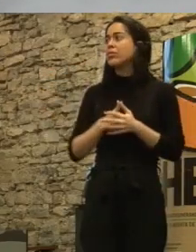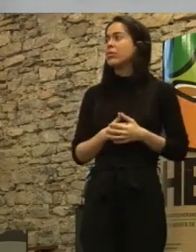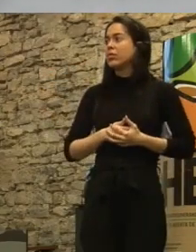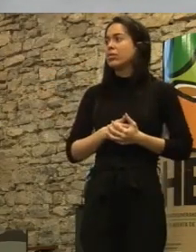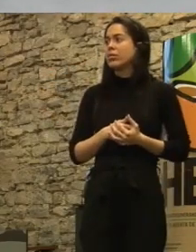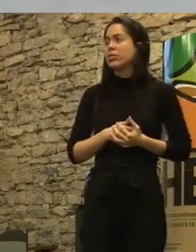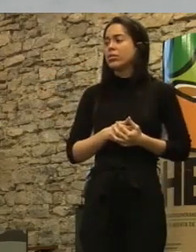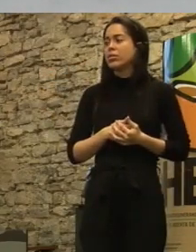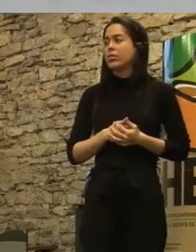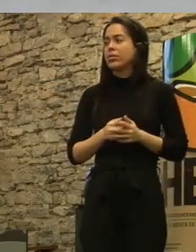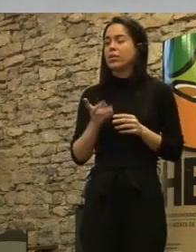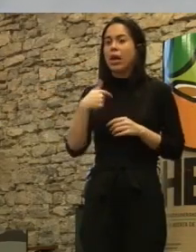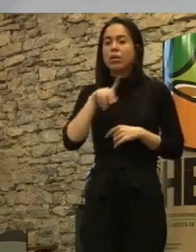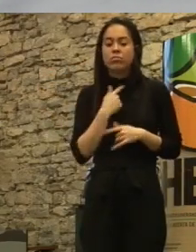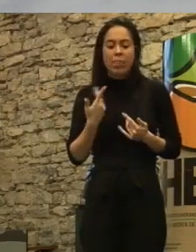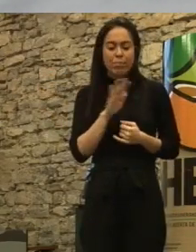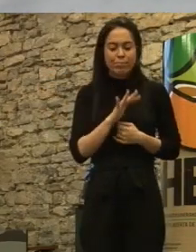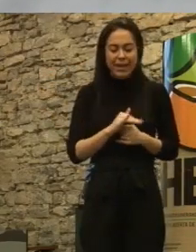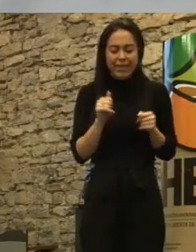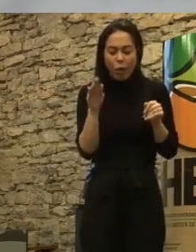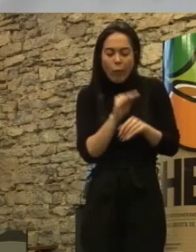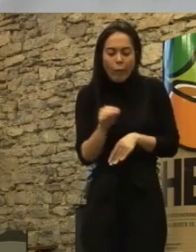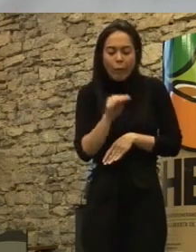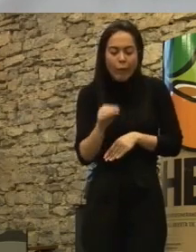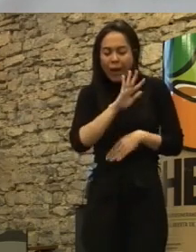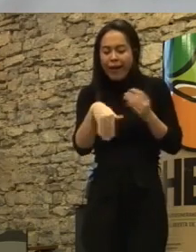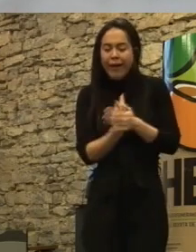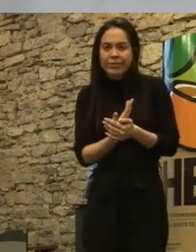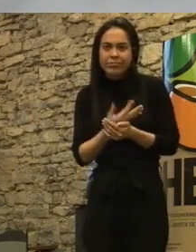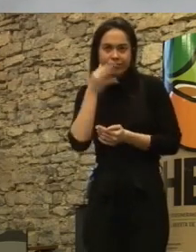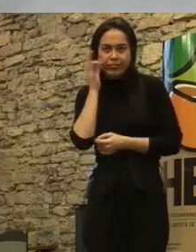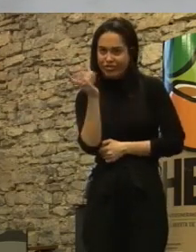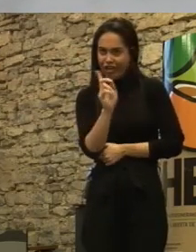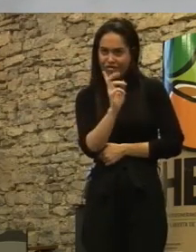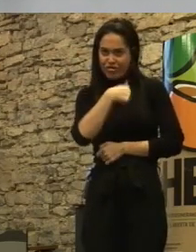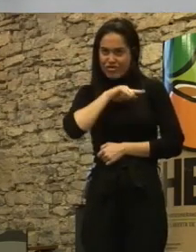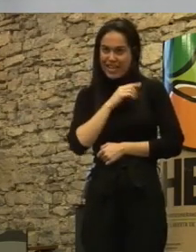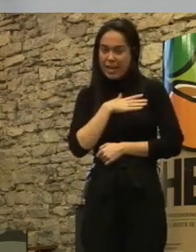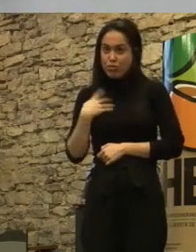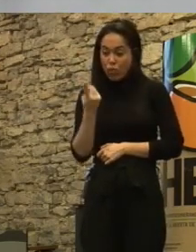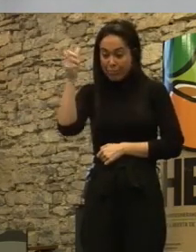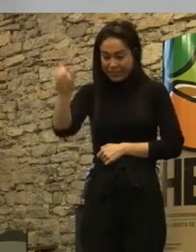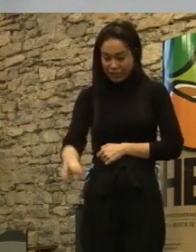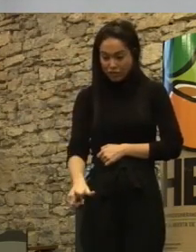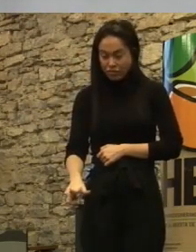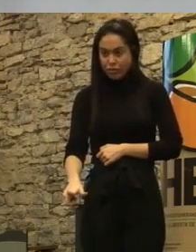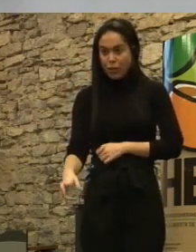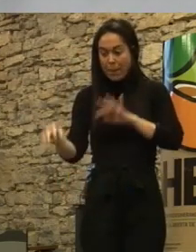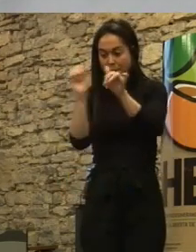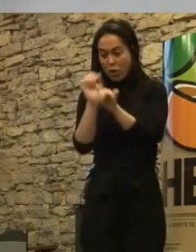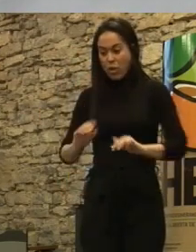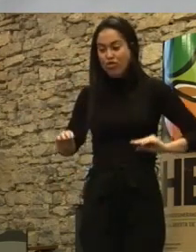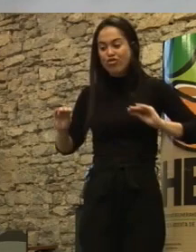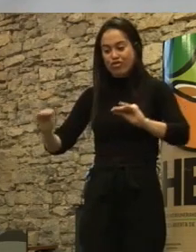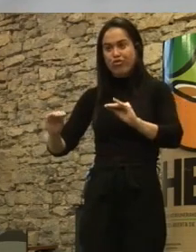una aceleradora o en una incubadora, etc. No. Nosotros buscamos a alguien cuyo modelo